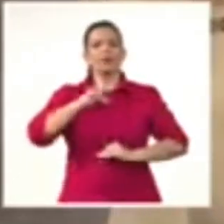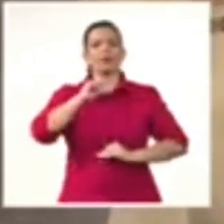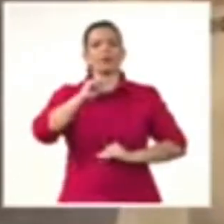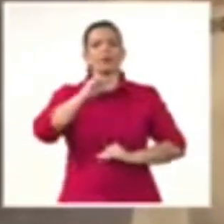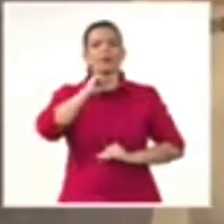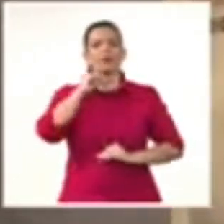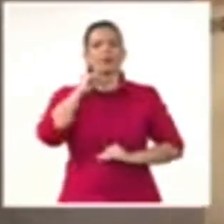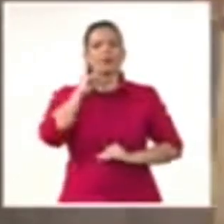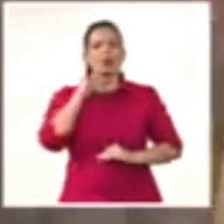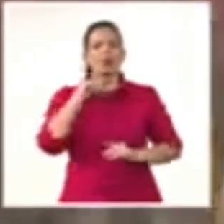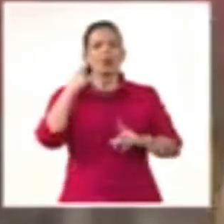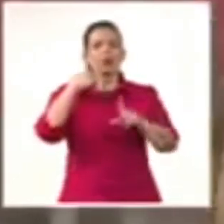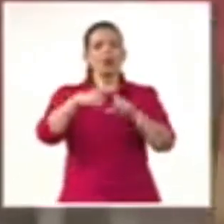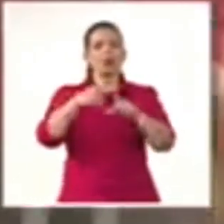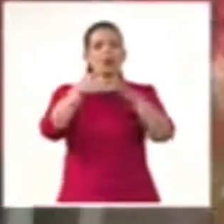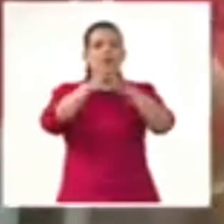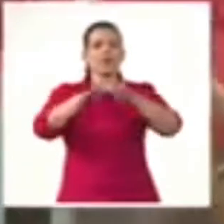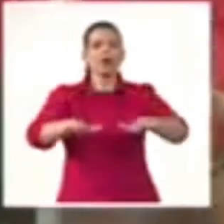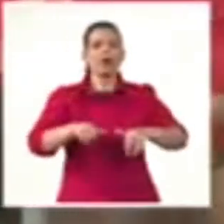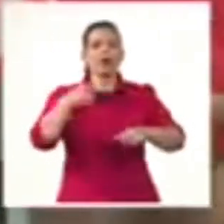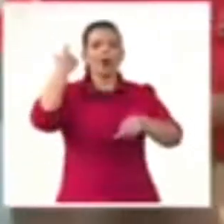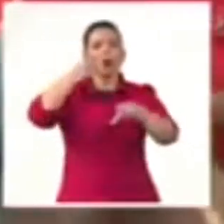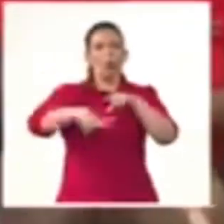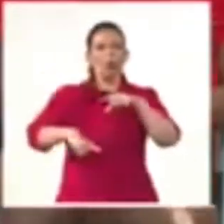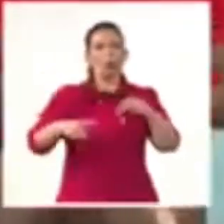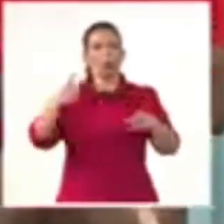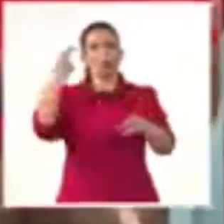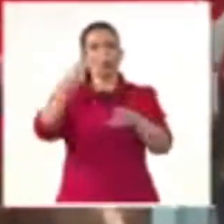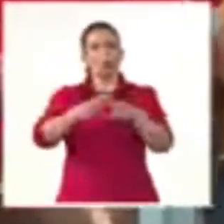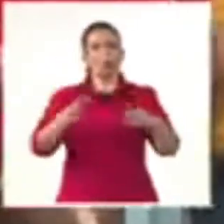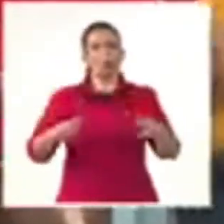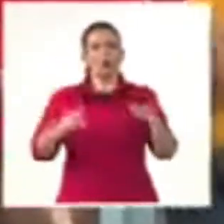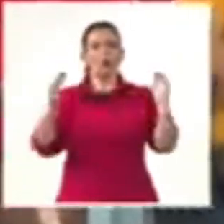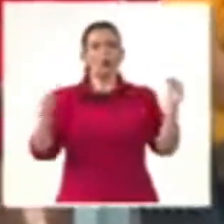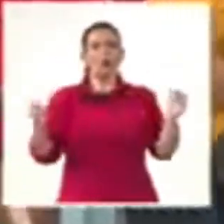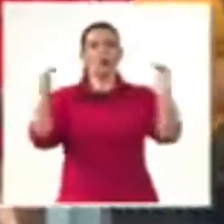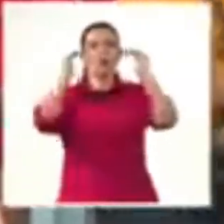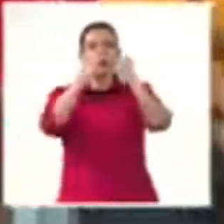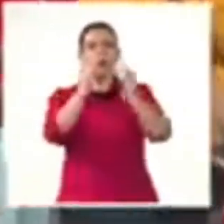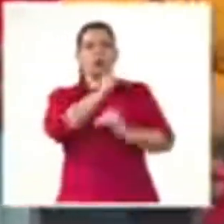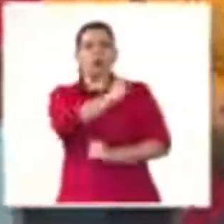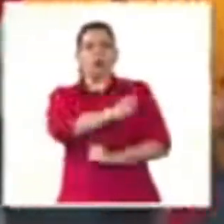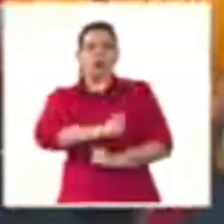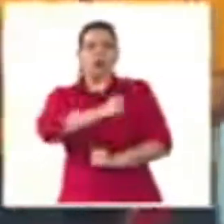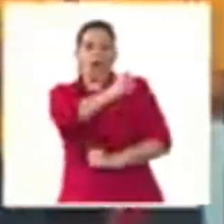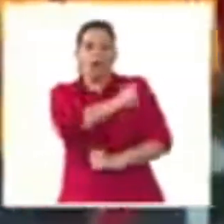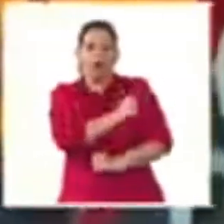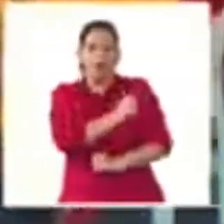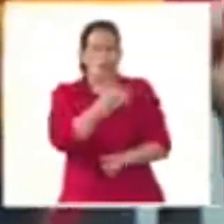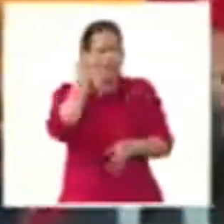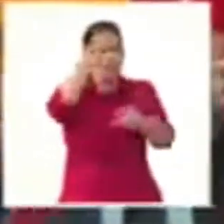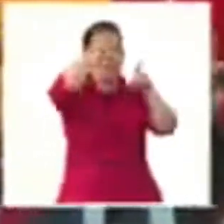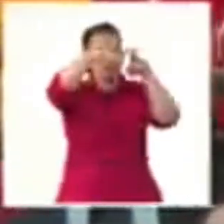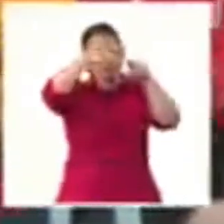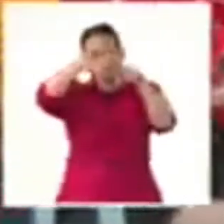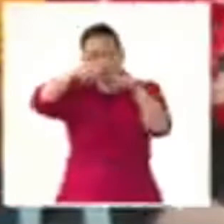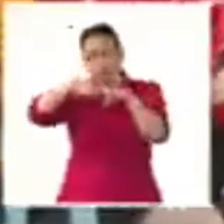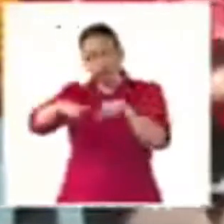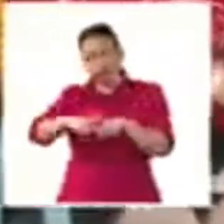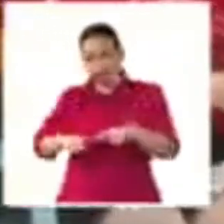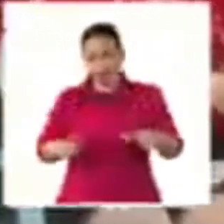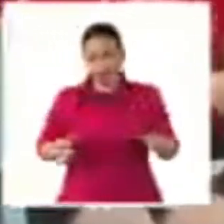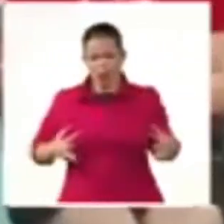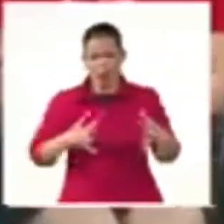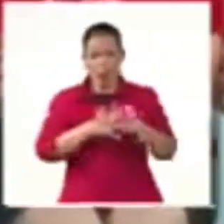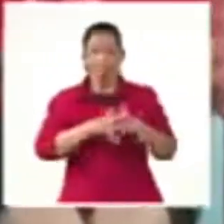CODEPIN, Puentes de Amor, Answer Coalition, People Forum, Guaycos, Alianza Martiana, por